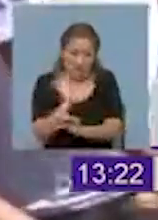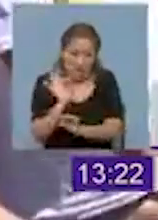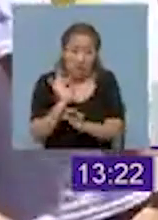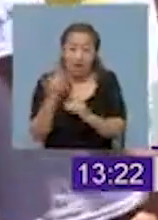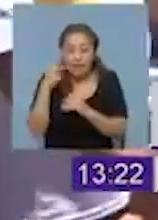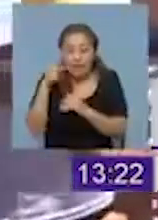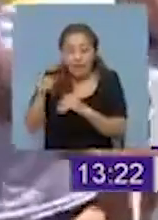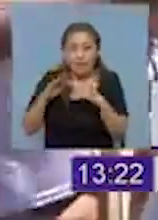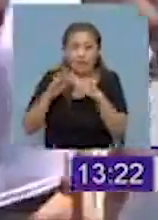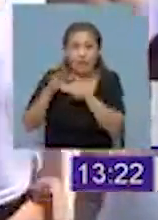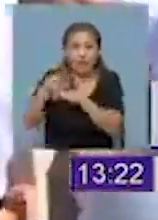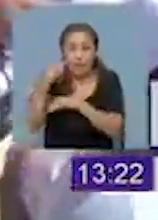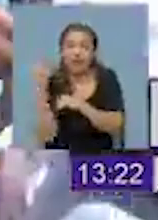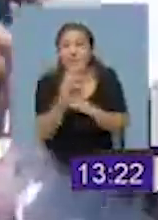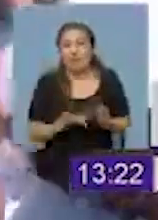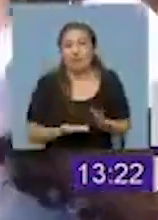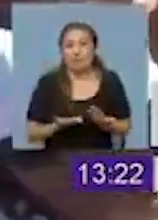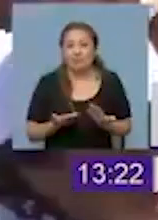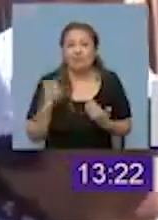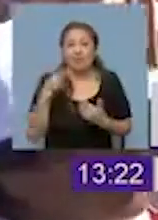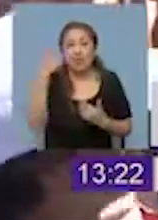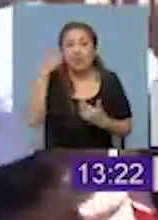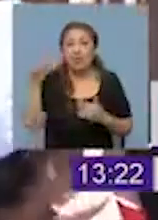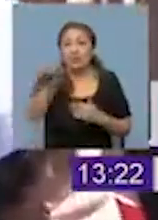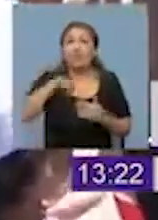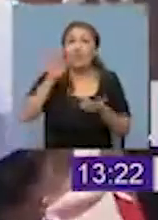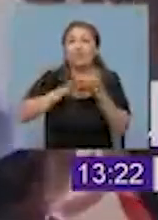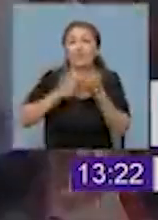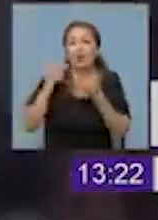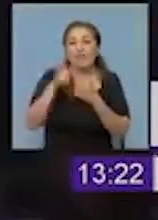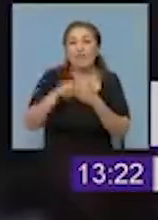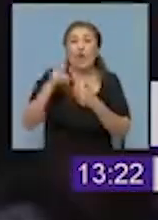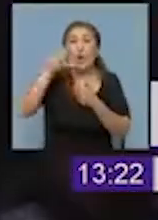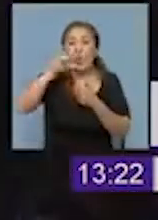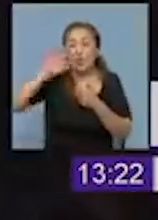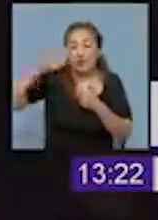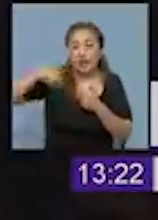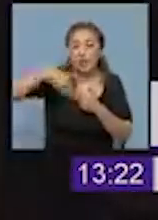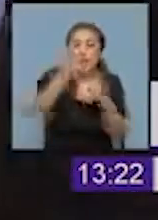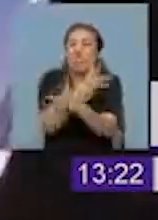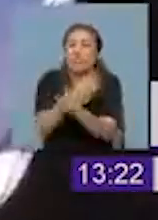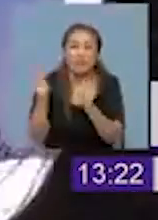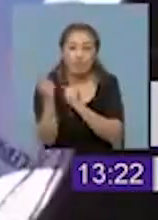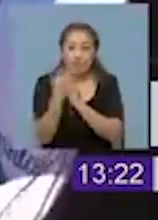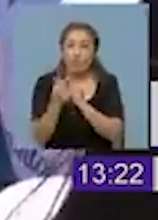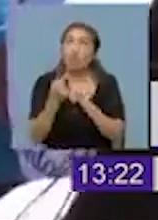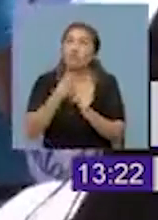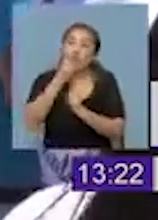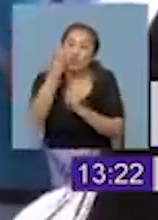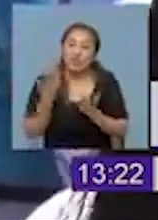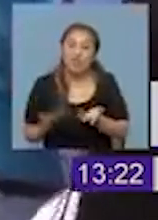en volcán creo que importante que vayan y vean porque en vuelo nuevo yo creo que en julio del año que viene cuando estemos terminando si dios quiere